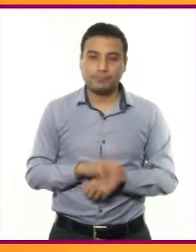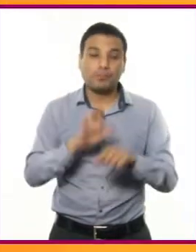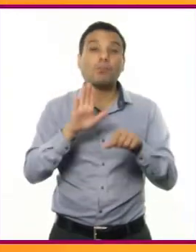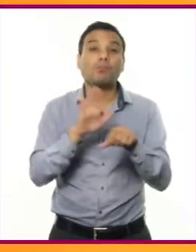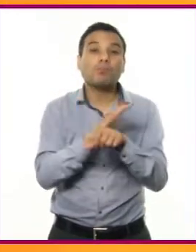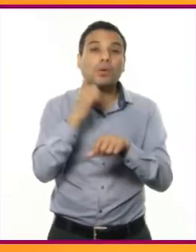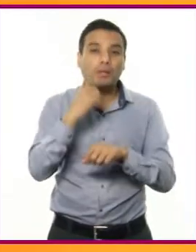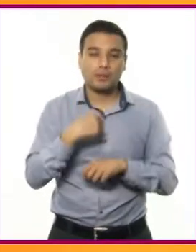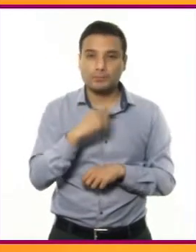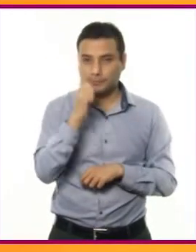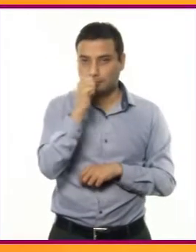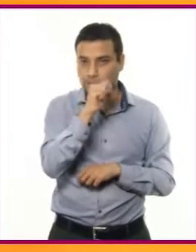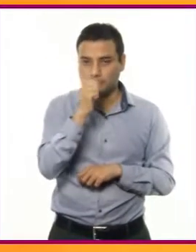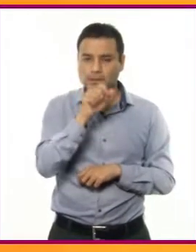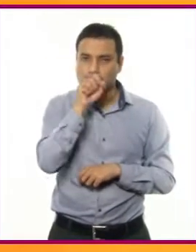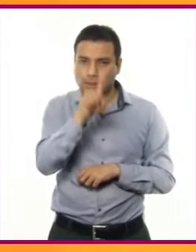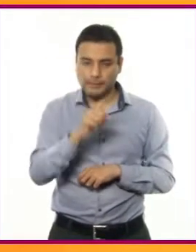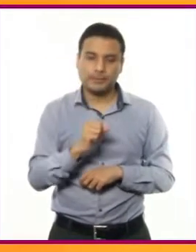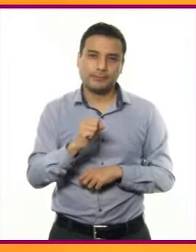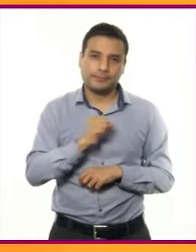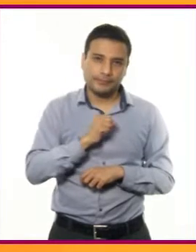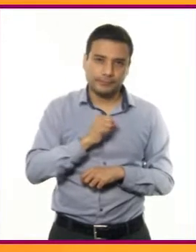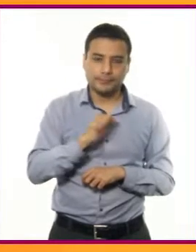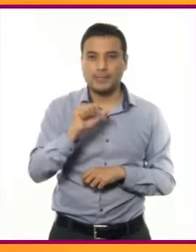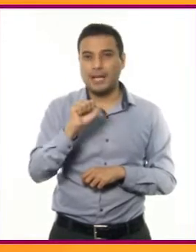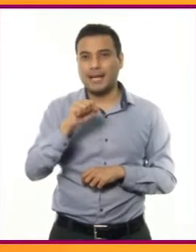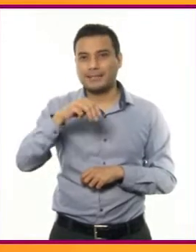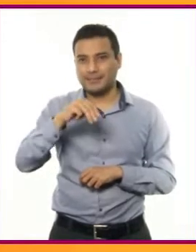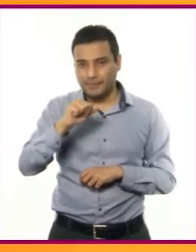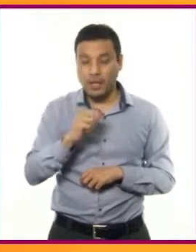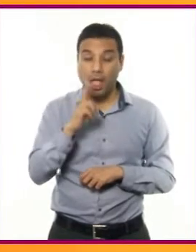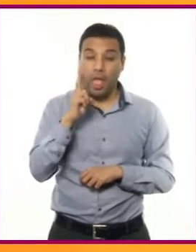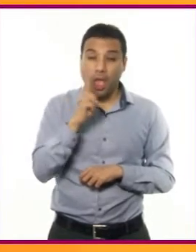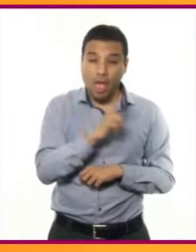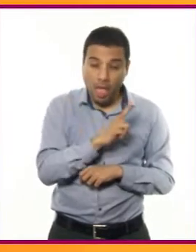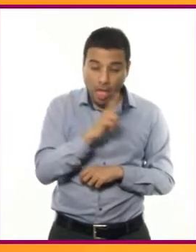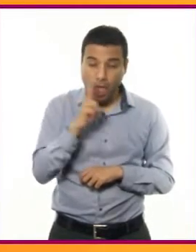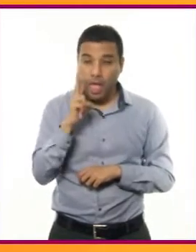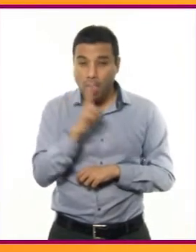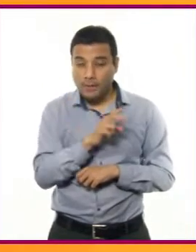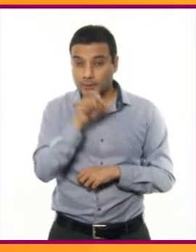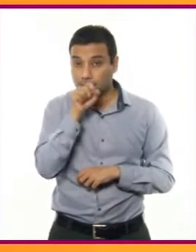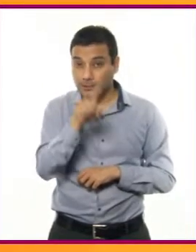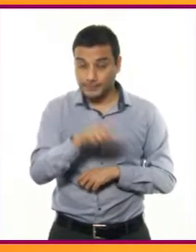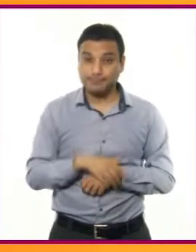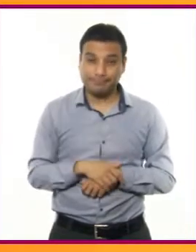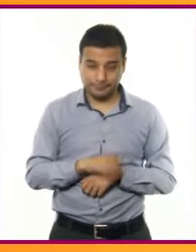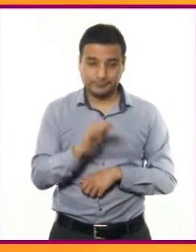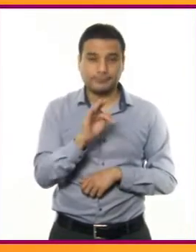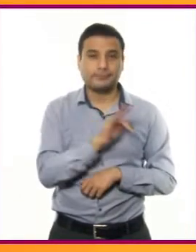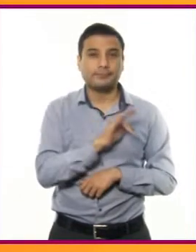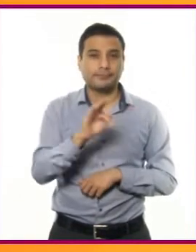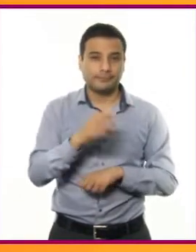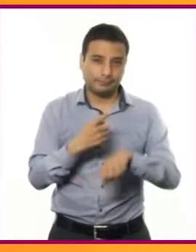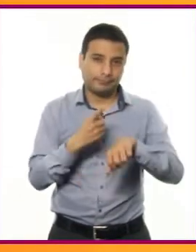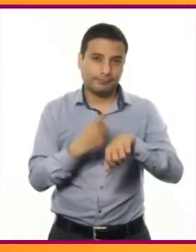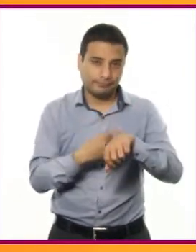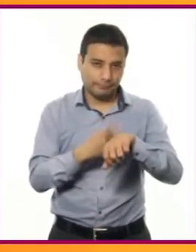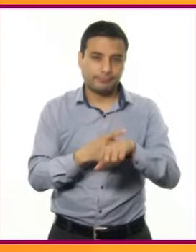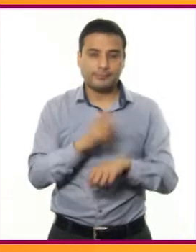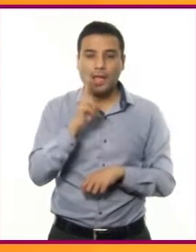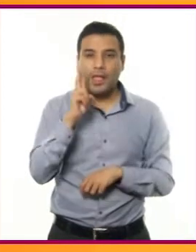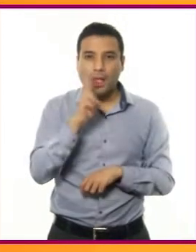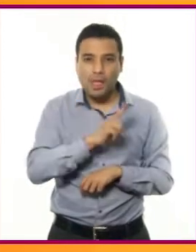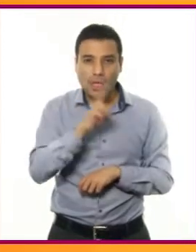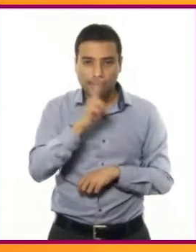provocar también tos, asma, dificultad para respirar y mayor riesgo de contraer enfermedades como la neumonía